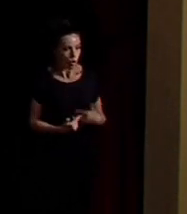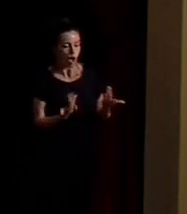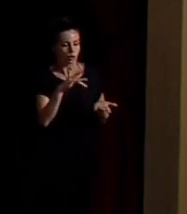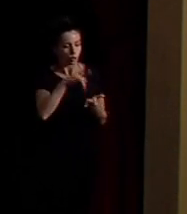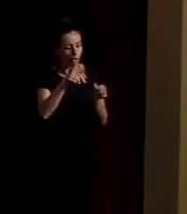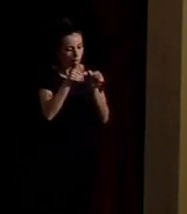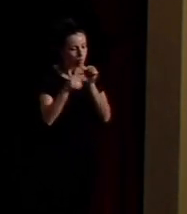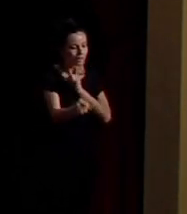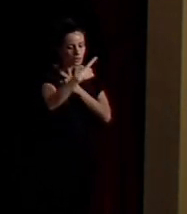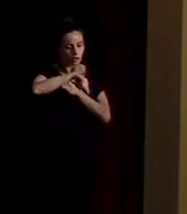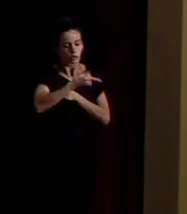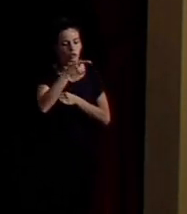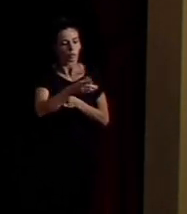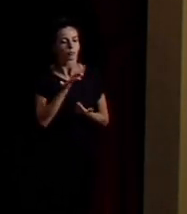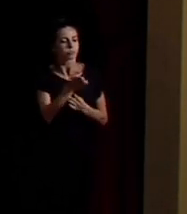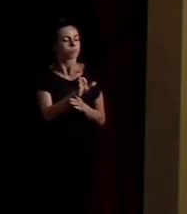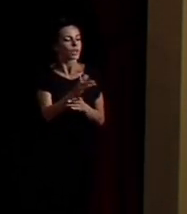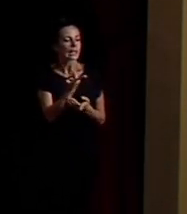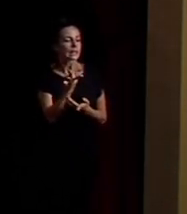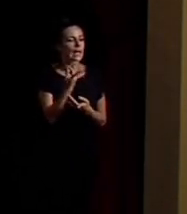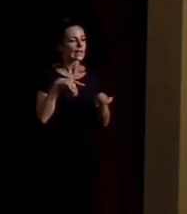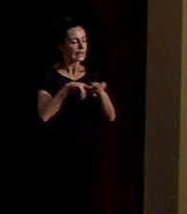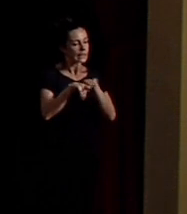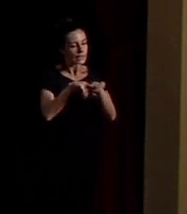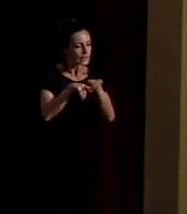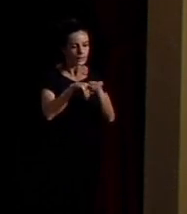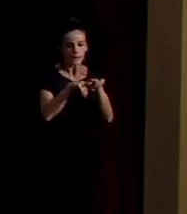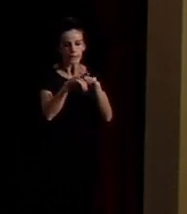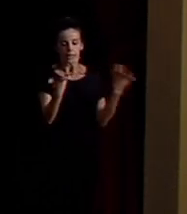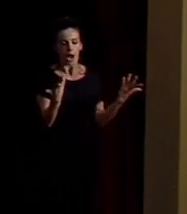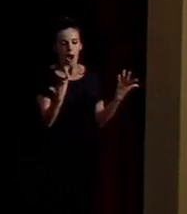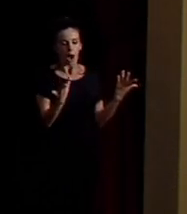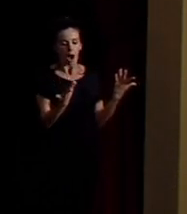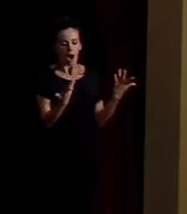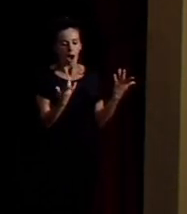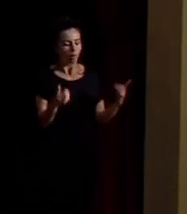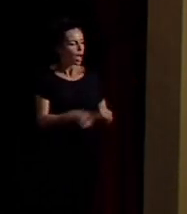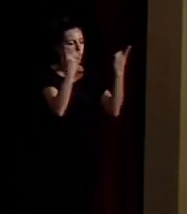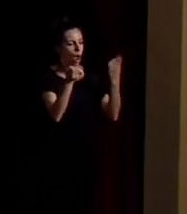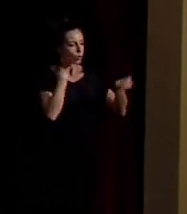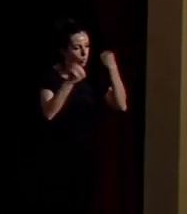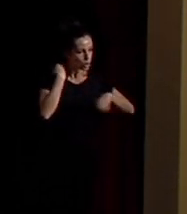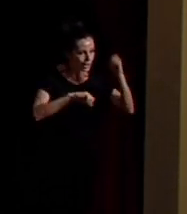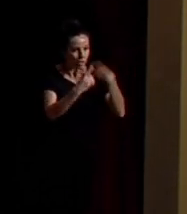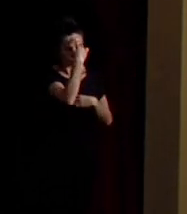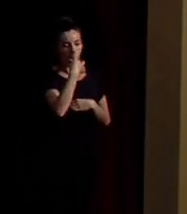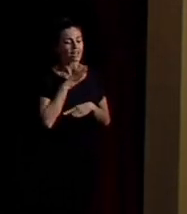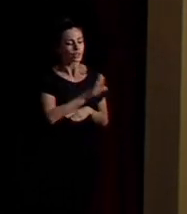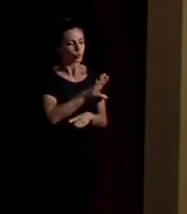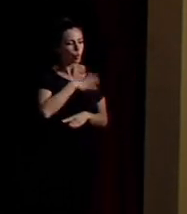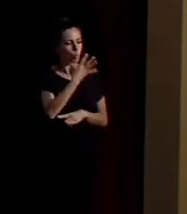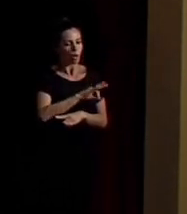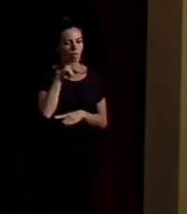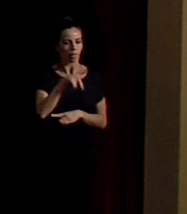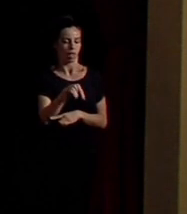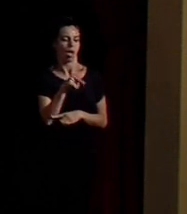planteamos además una interpelación crítica a cualquier práctica, a cualquier comportamiento, a cualquier actitud que pueda poner en peligro